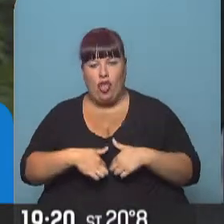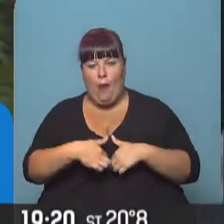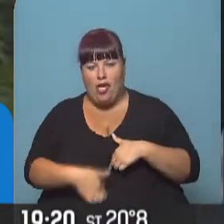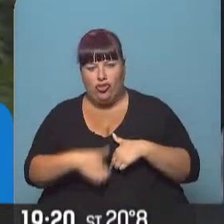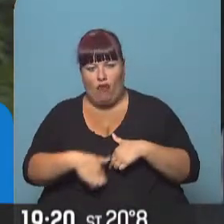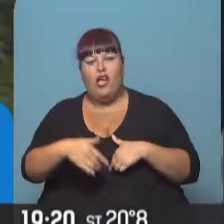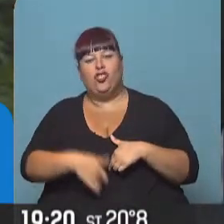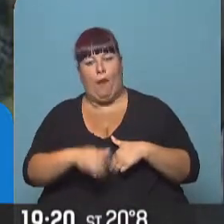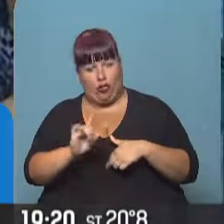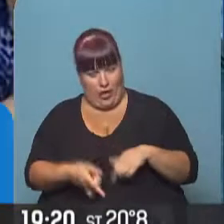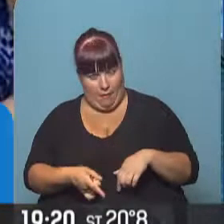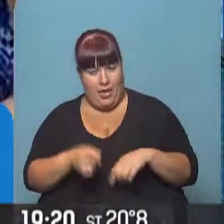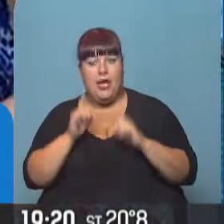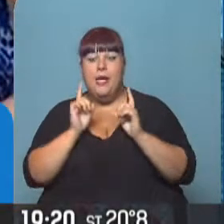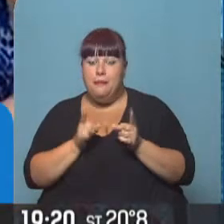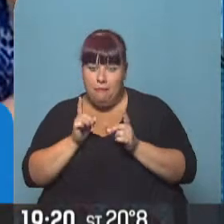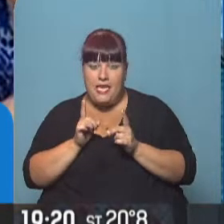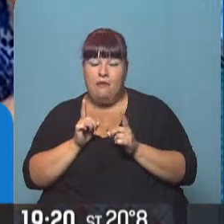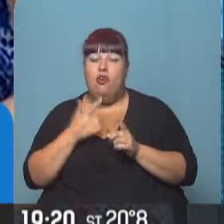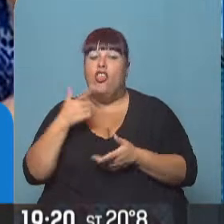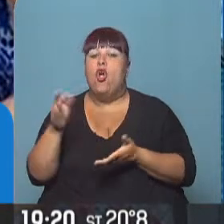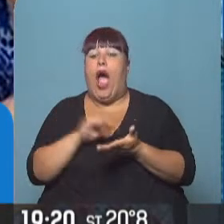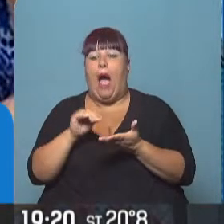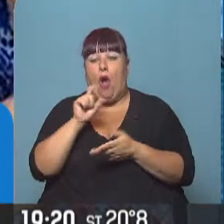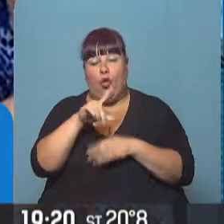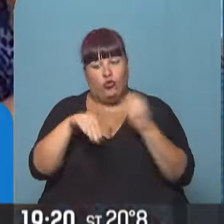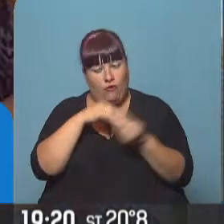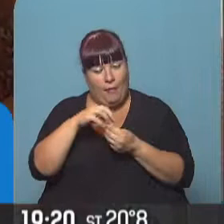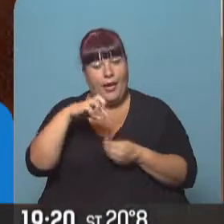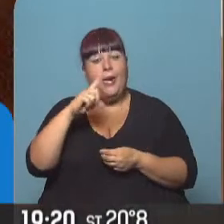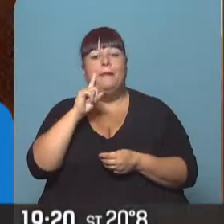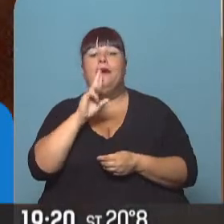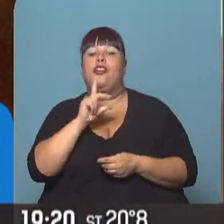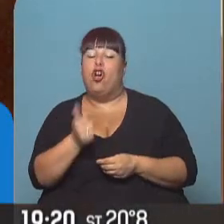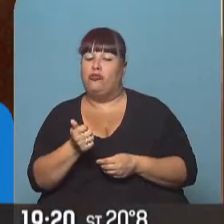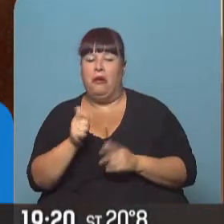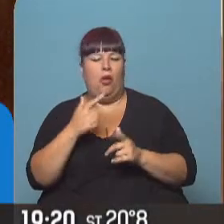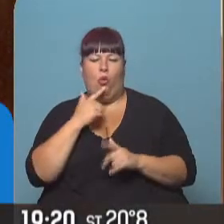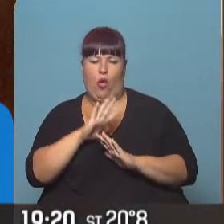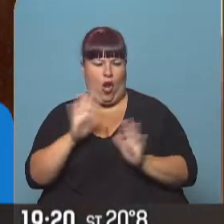el esófago, las cuales, según el abogado de la familia, Pirota, no hay